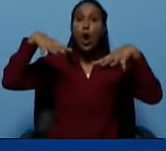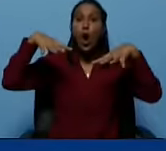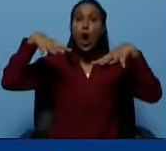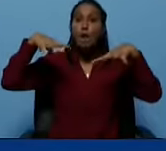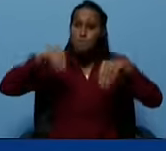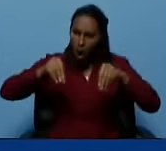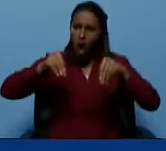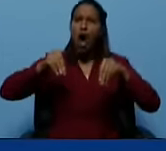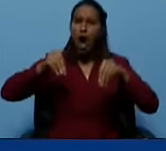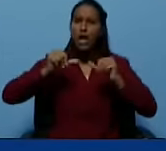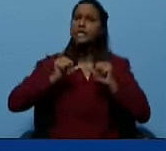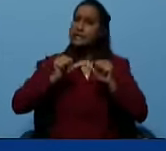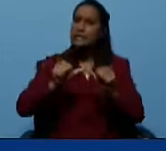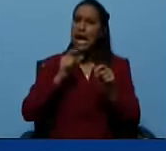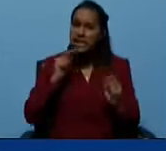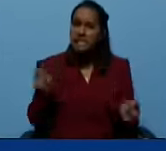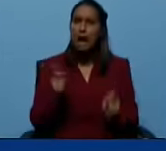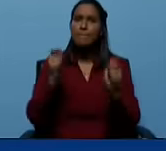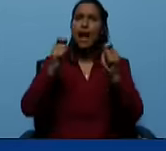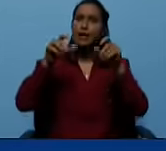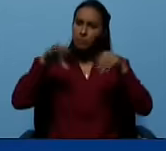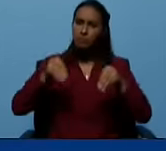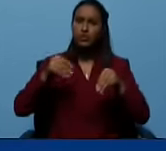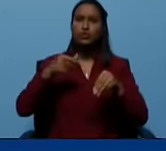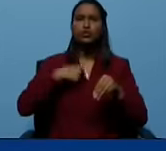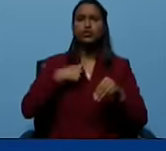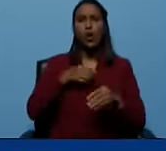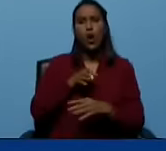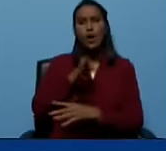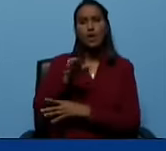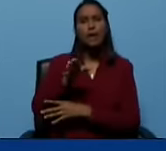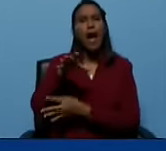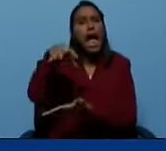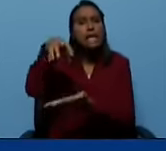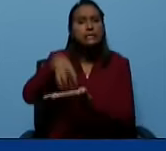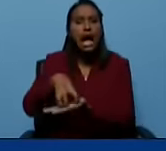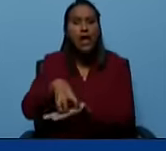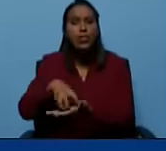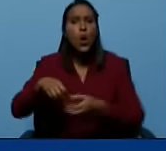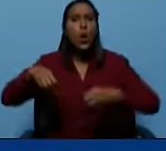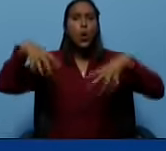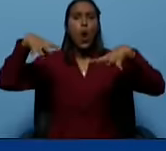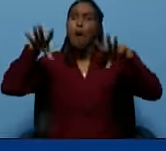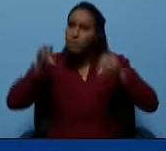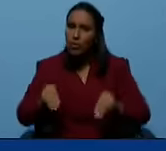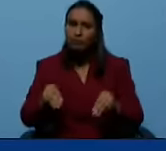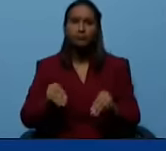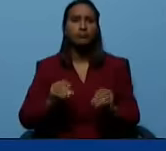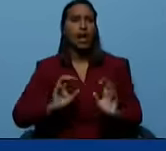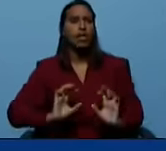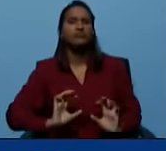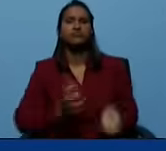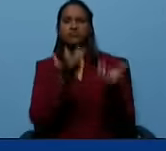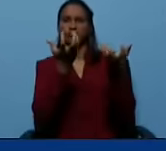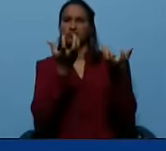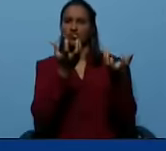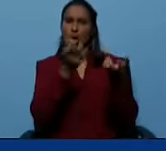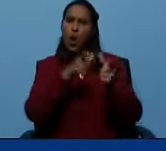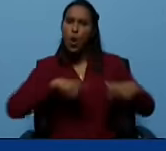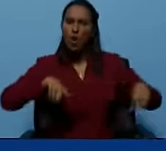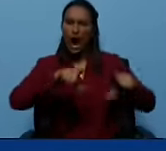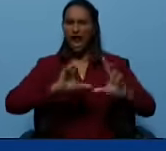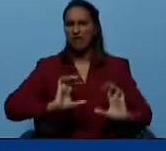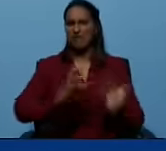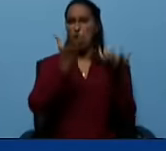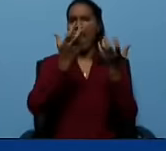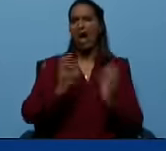Cuando yo iba a tal estado, tumbaban torres, incendiaban subestaciones. La